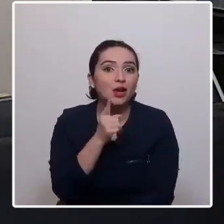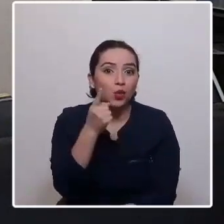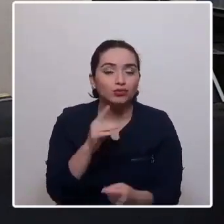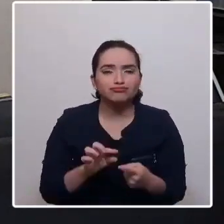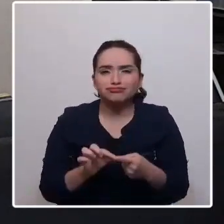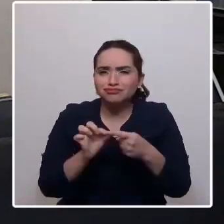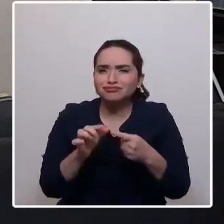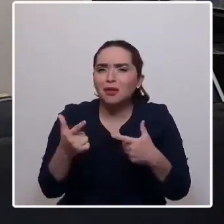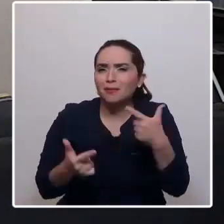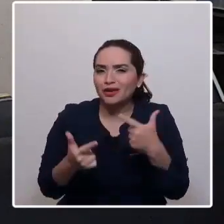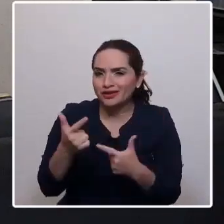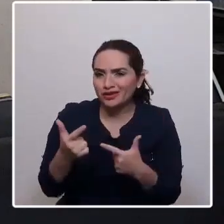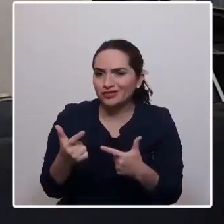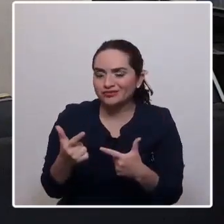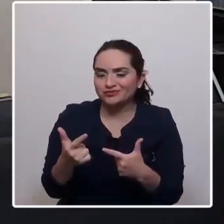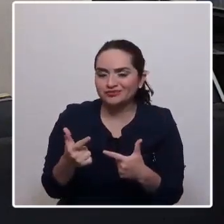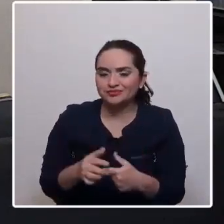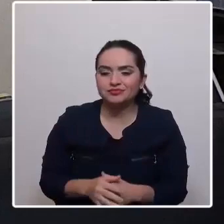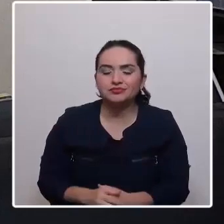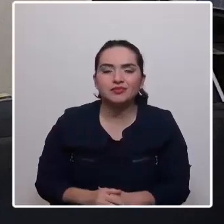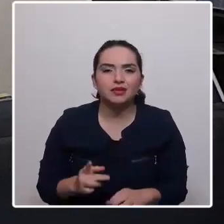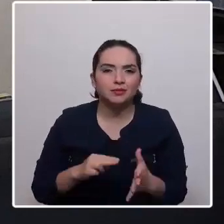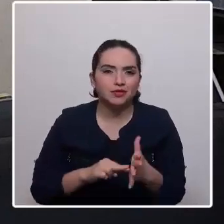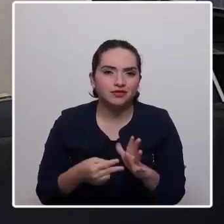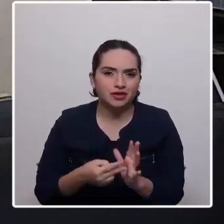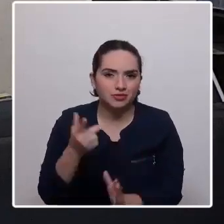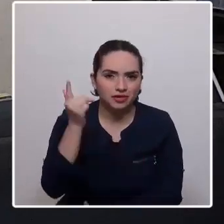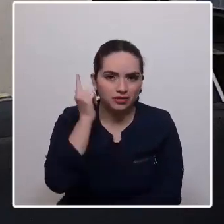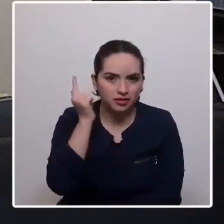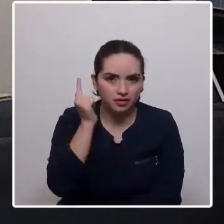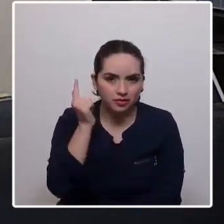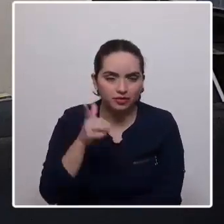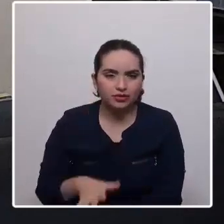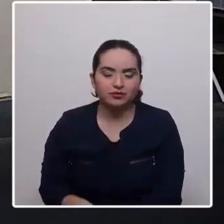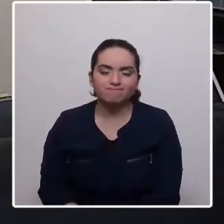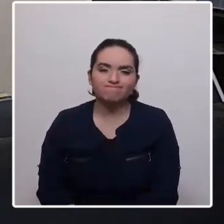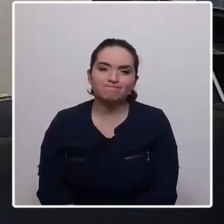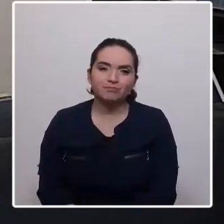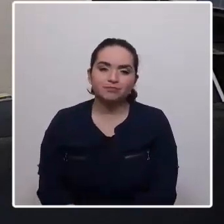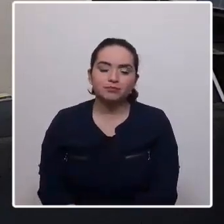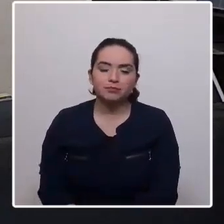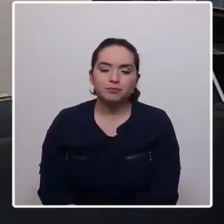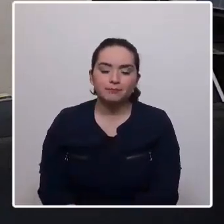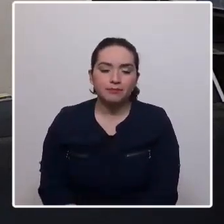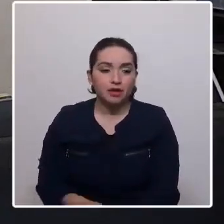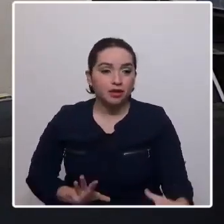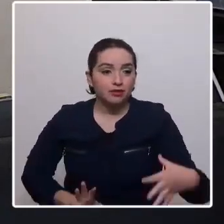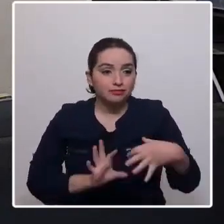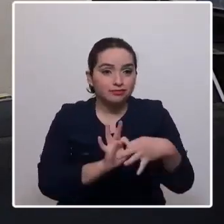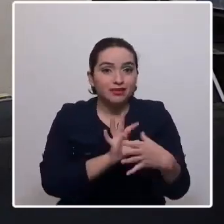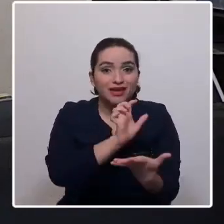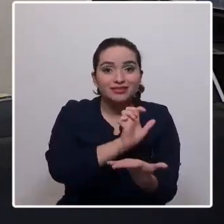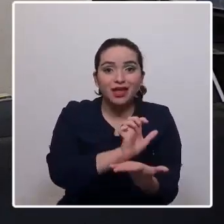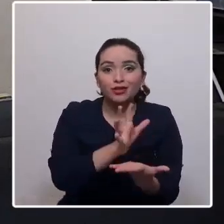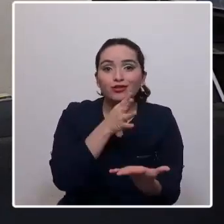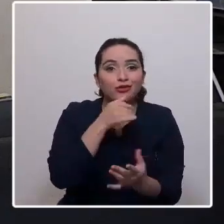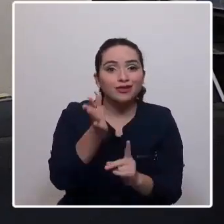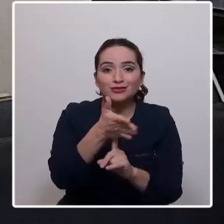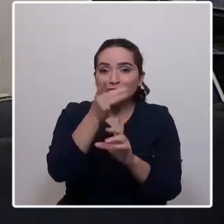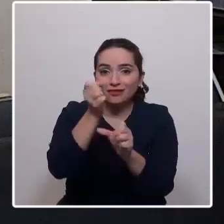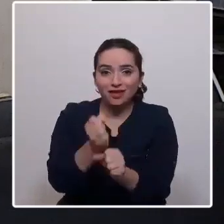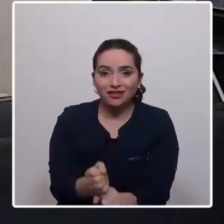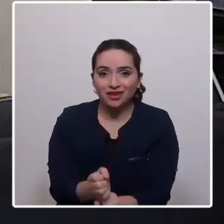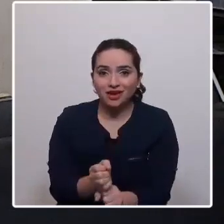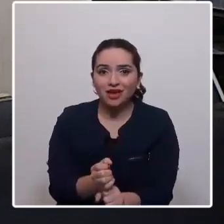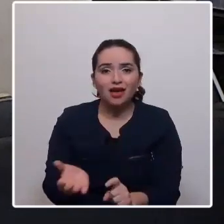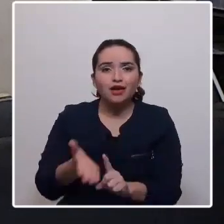político, porque además no opera con la pequeña agricultura familiar, porque si no existe vinculación con el Estado, no existe la soberanía. Esa soberanía tiene límites.